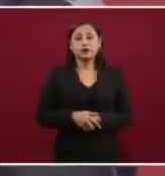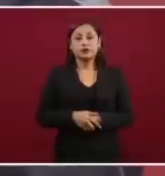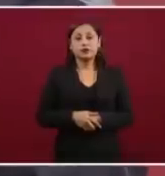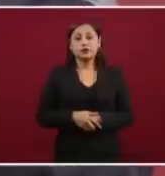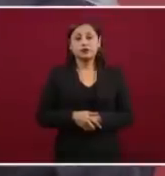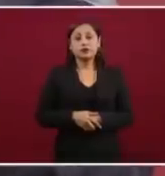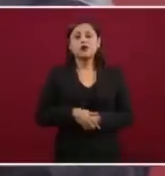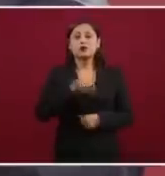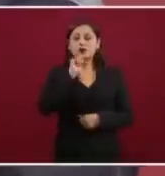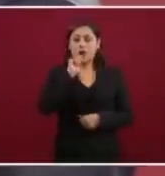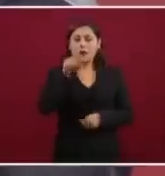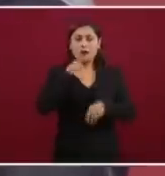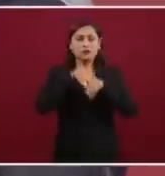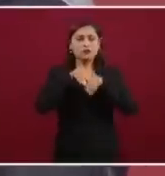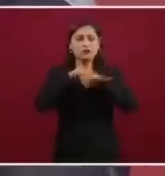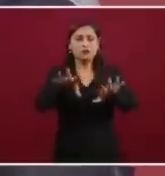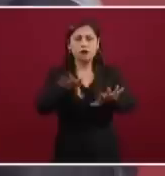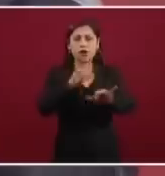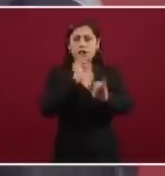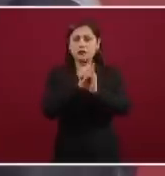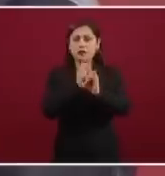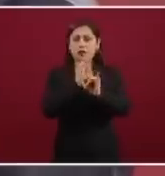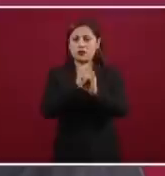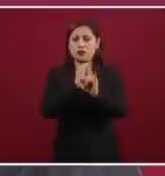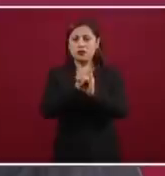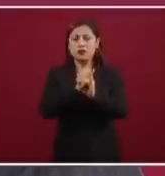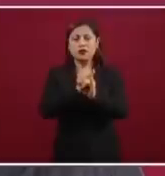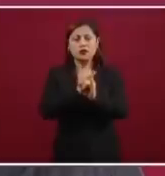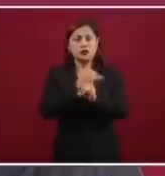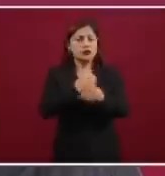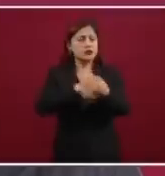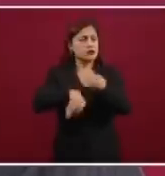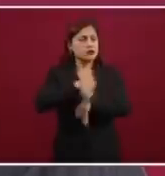en internet y que todos